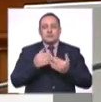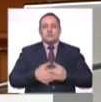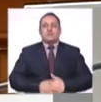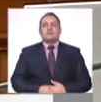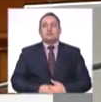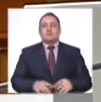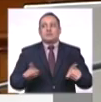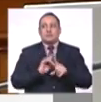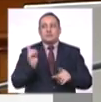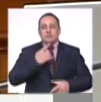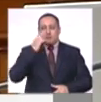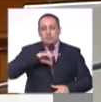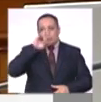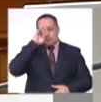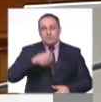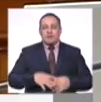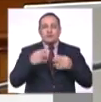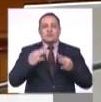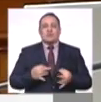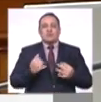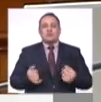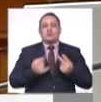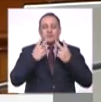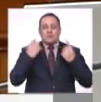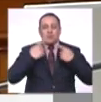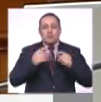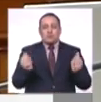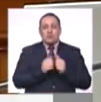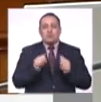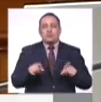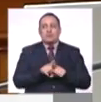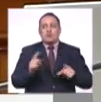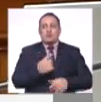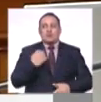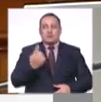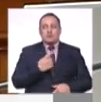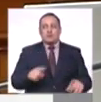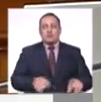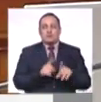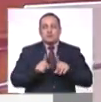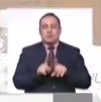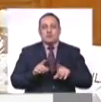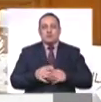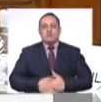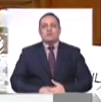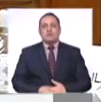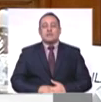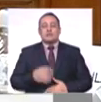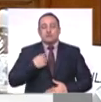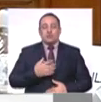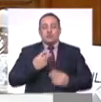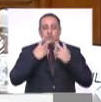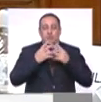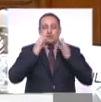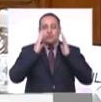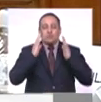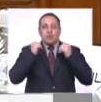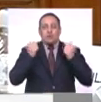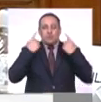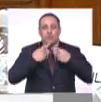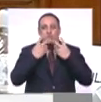del país y reafirmando su importancia con la construcción de una sociedad más justa. Y se llegó a un acuerdo